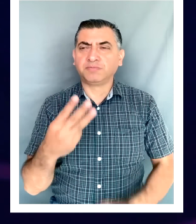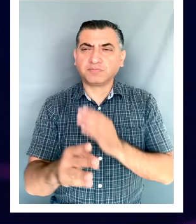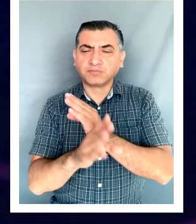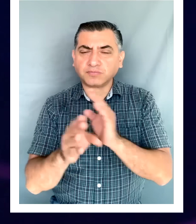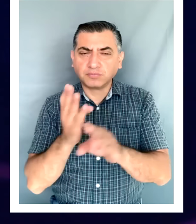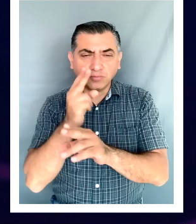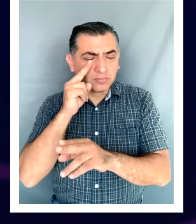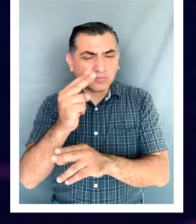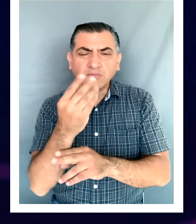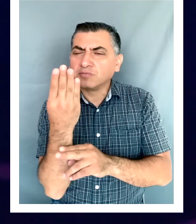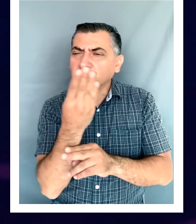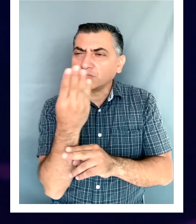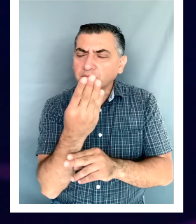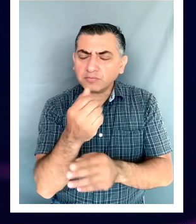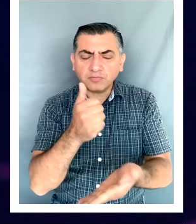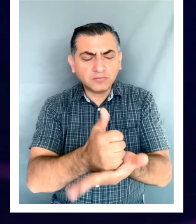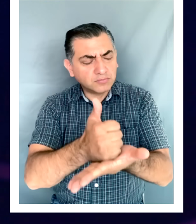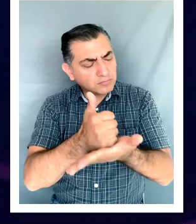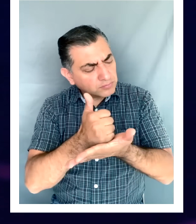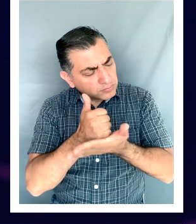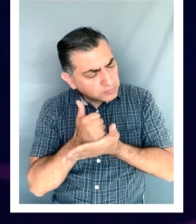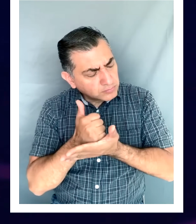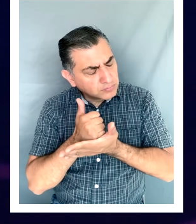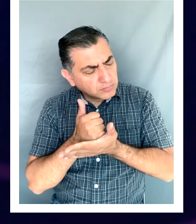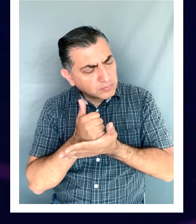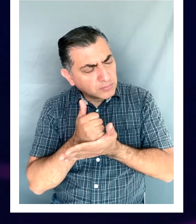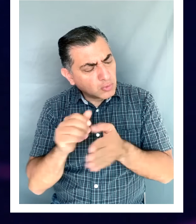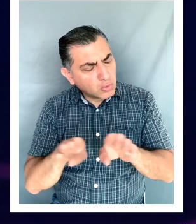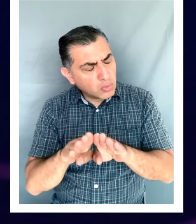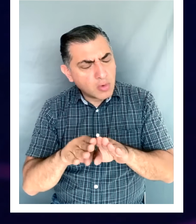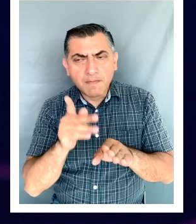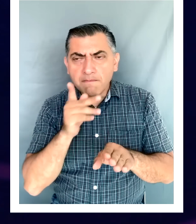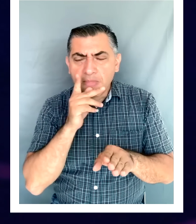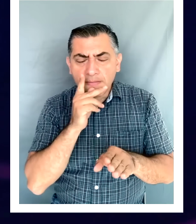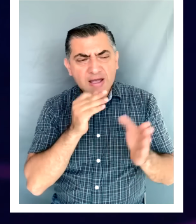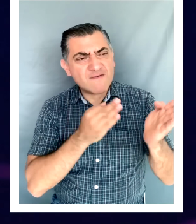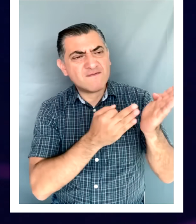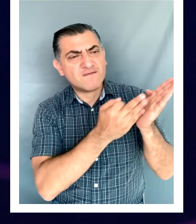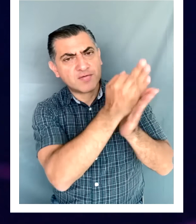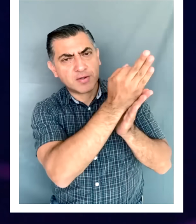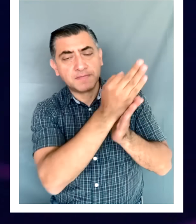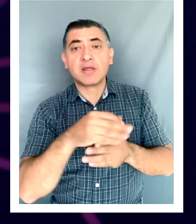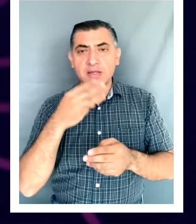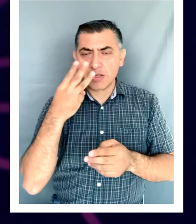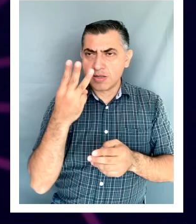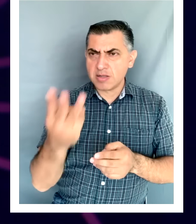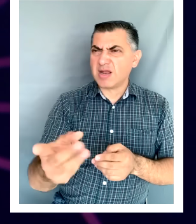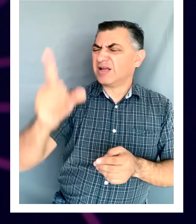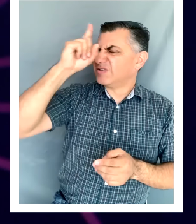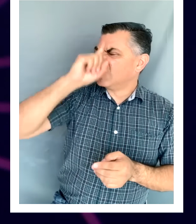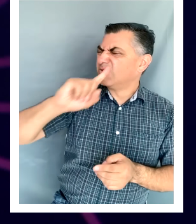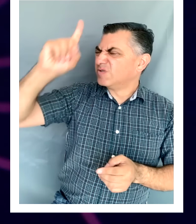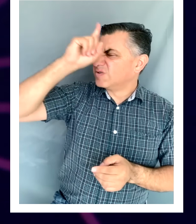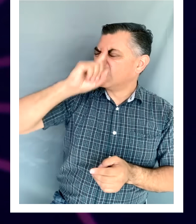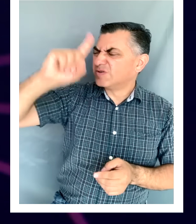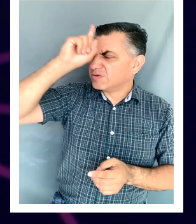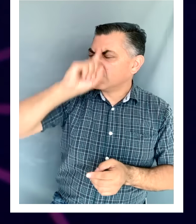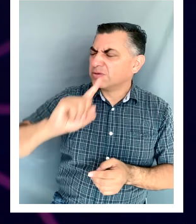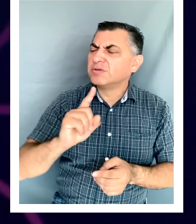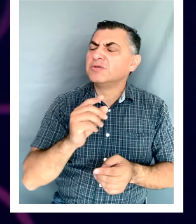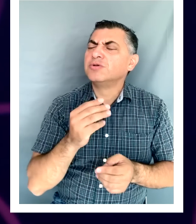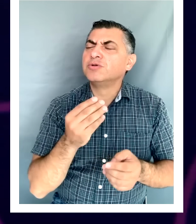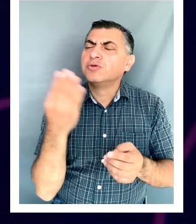que nos van a ayudar a hacer padres fieles así he titulado el mensaje de este día padre fieles tres consejos bíblicos tres consejos